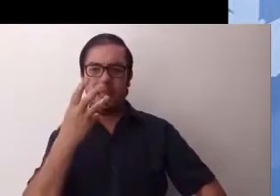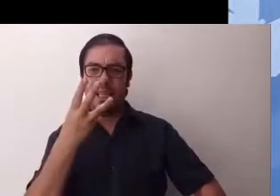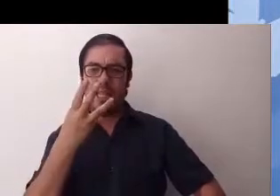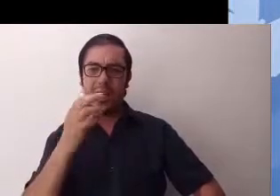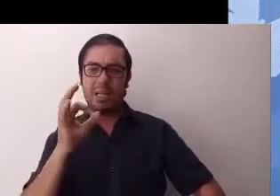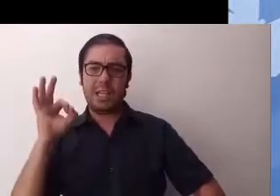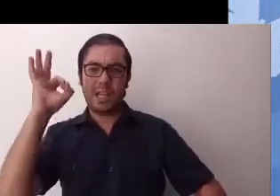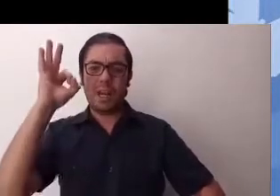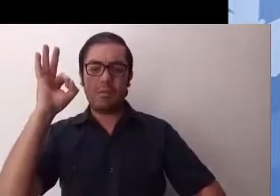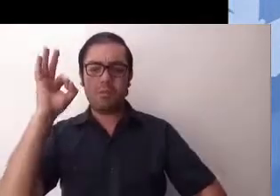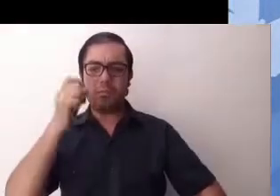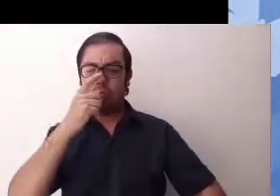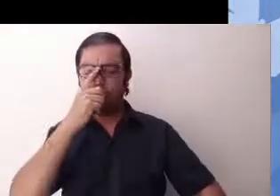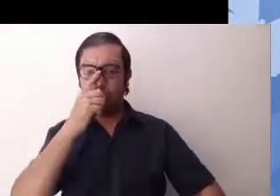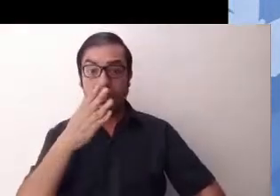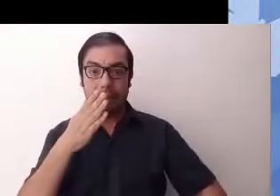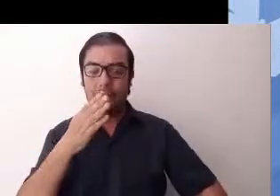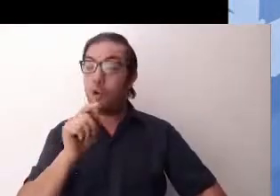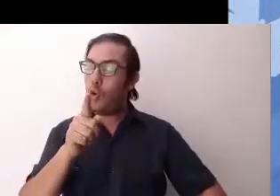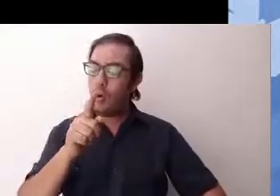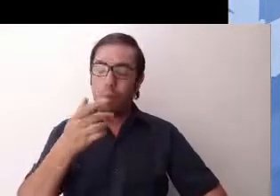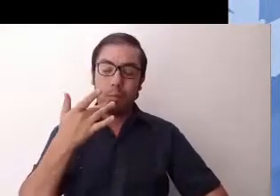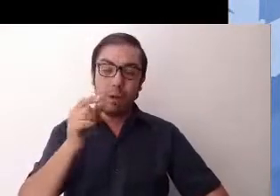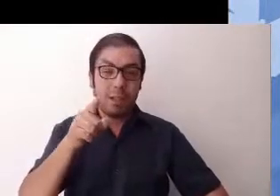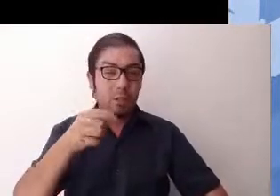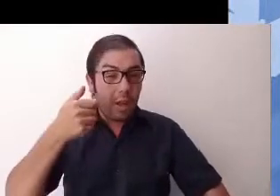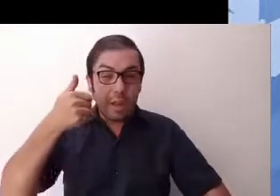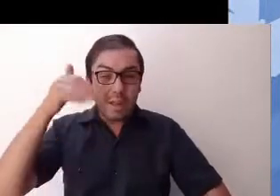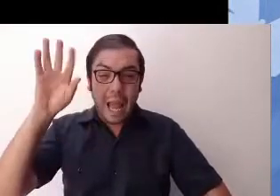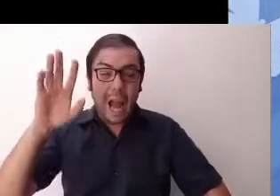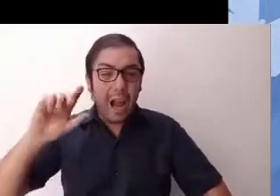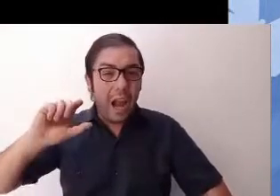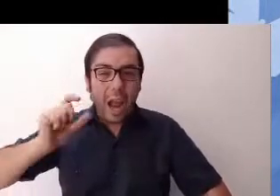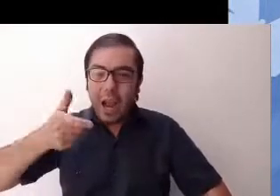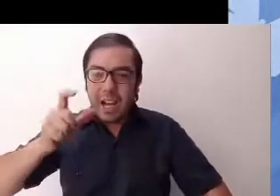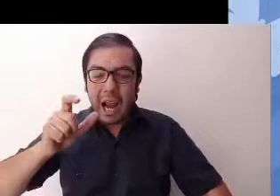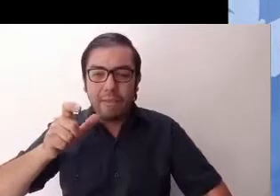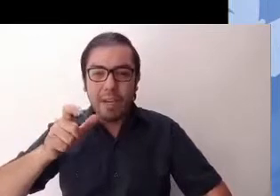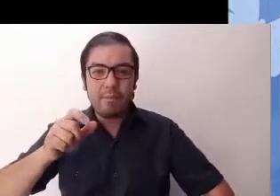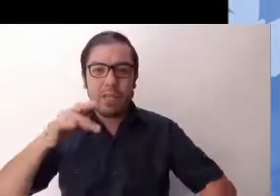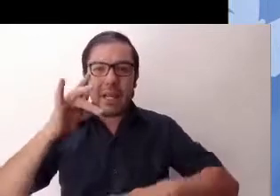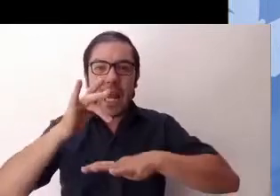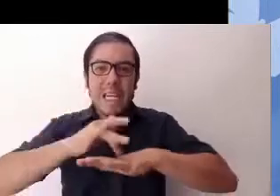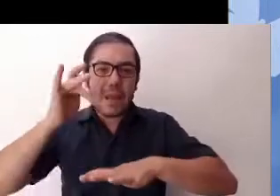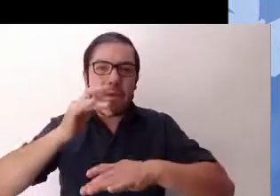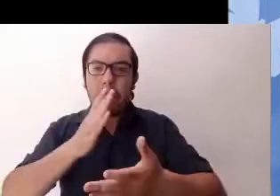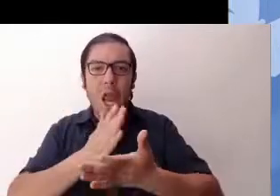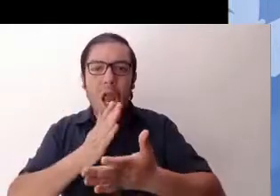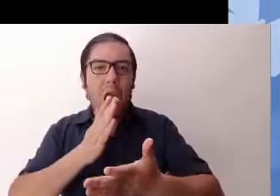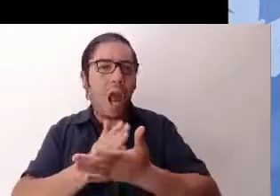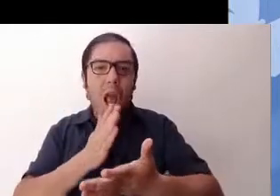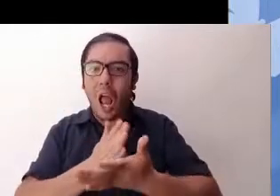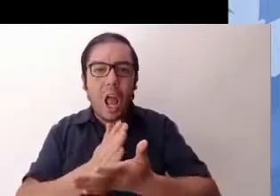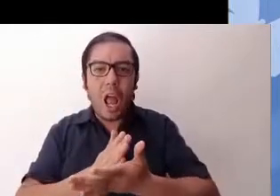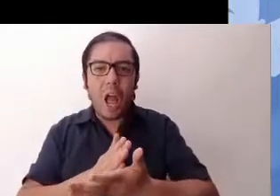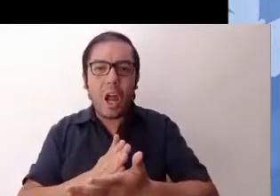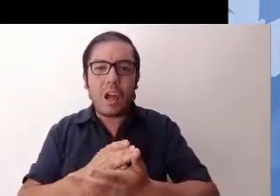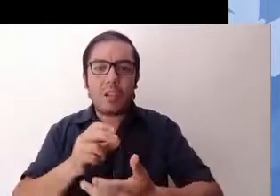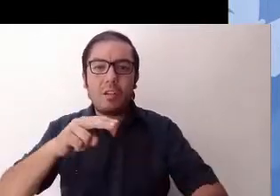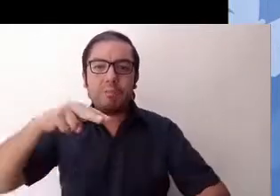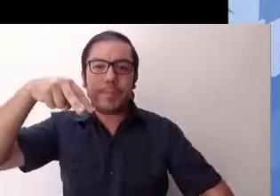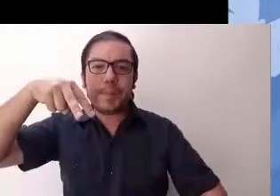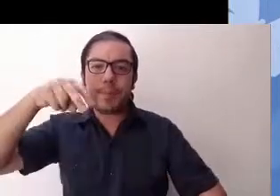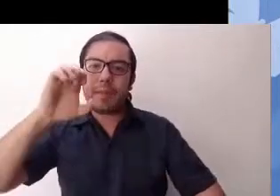tengo nervios, no voy a tener nada que me envíe la sensación de dolor al